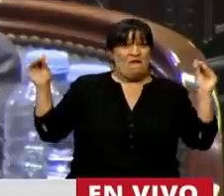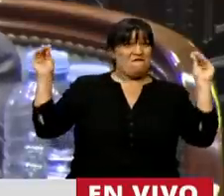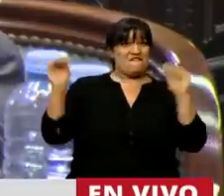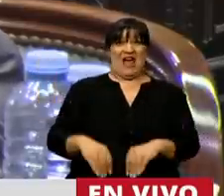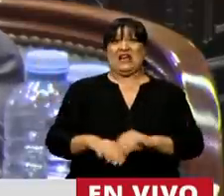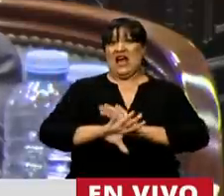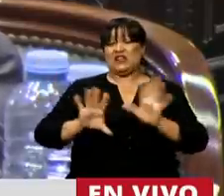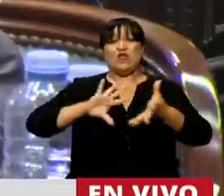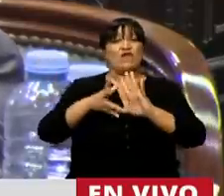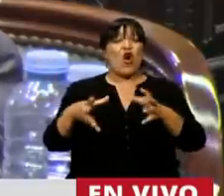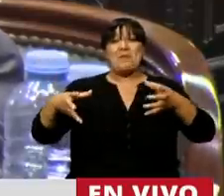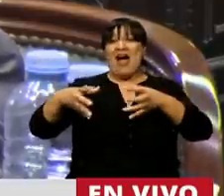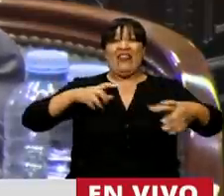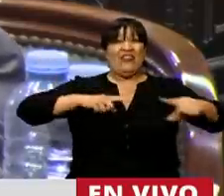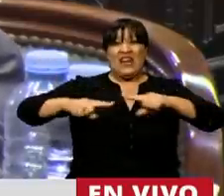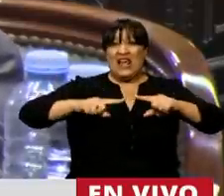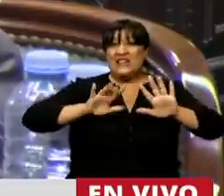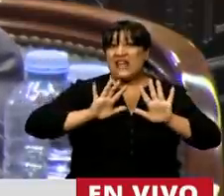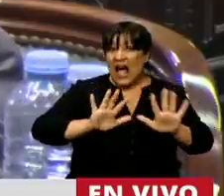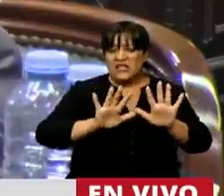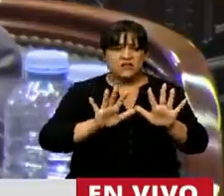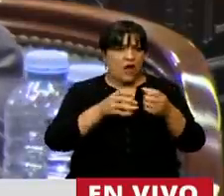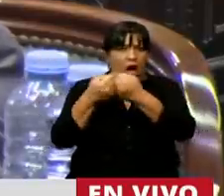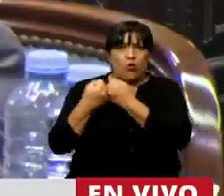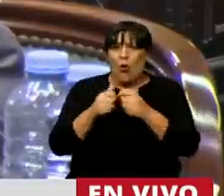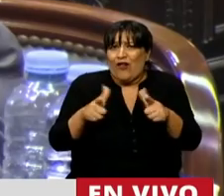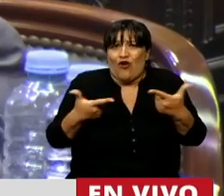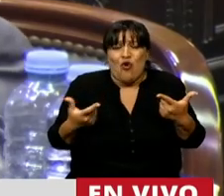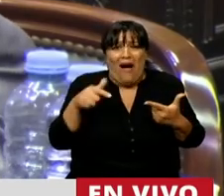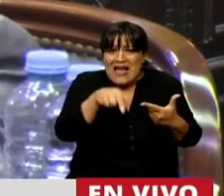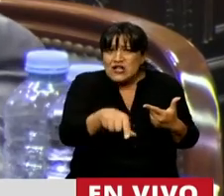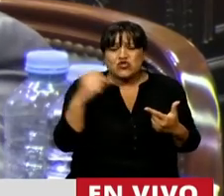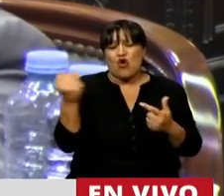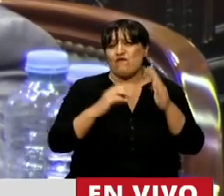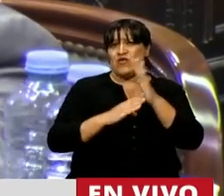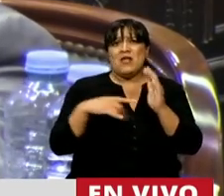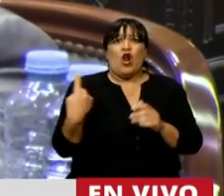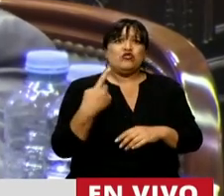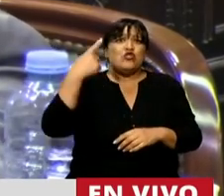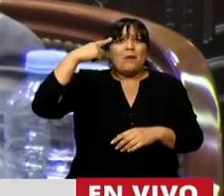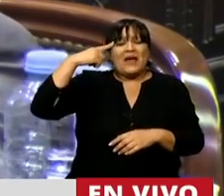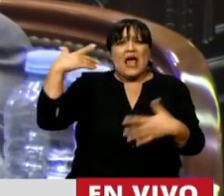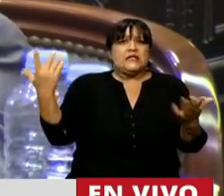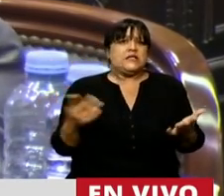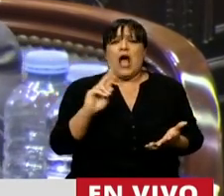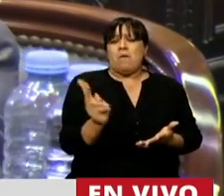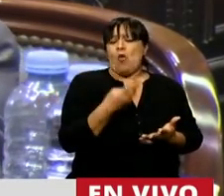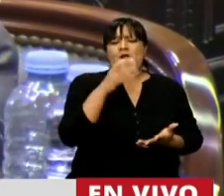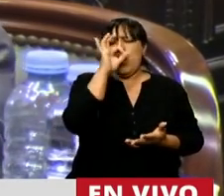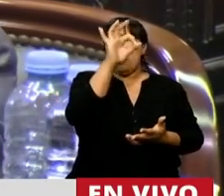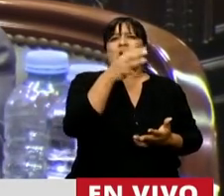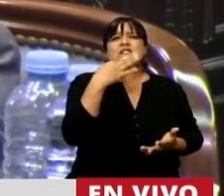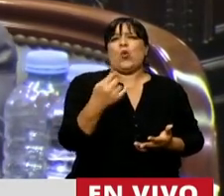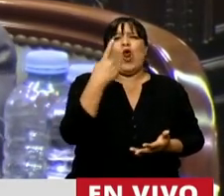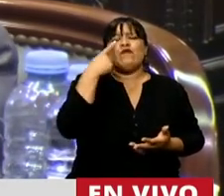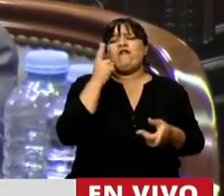clase política dirigente no haber podido acordar algo fundamental. Nosotros nos creemos inmortales, presidente. Nunca nos va